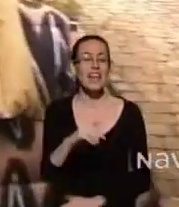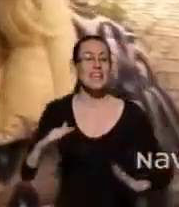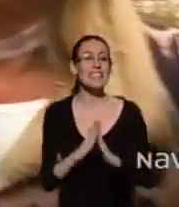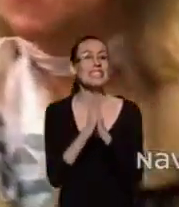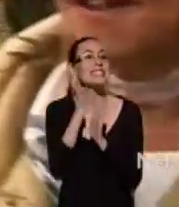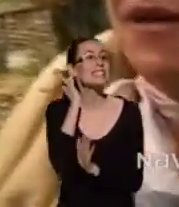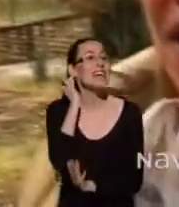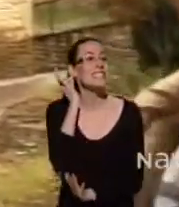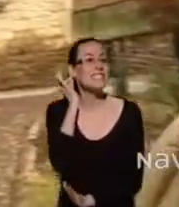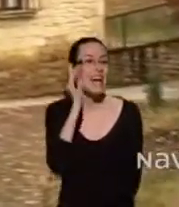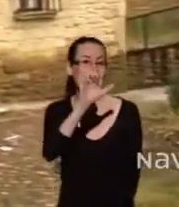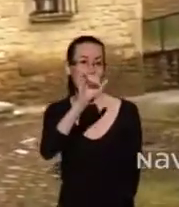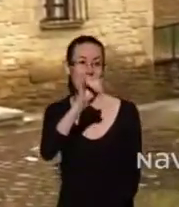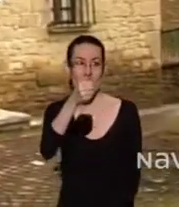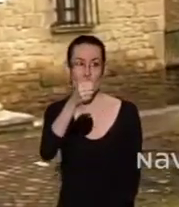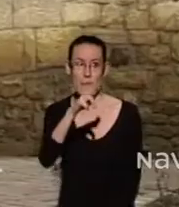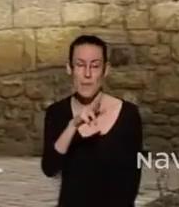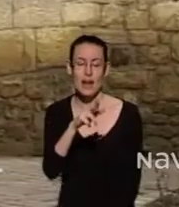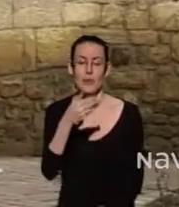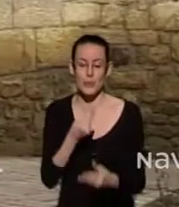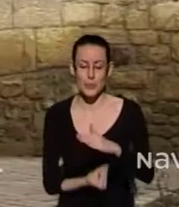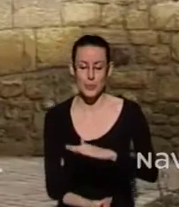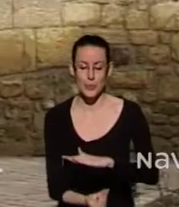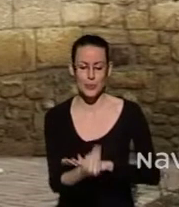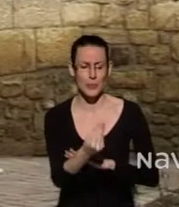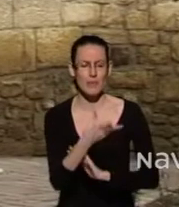Aibar. Sancha de Aibar era la hija del conde de Aibar.